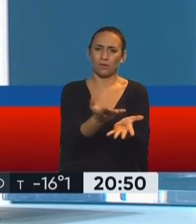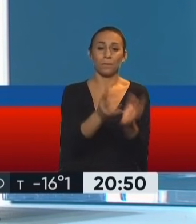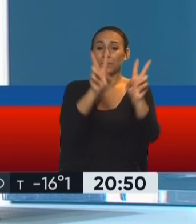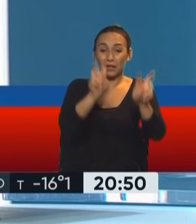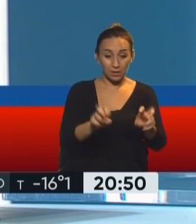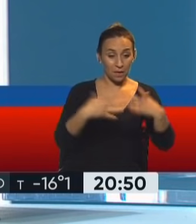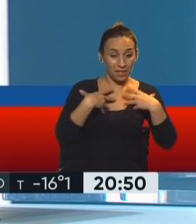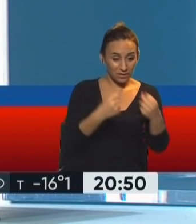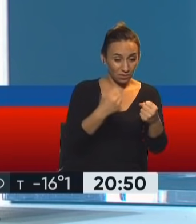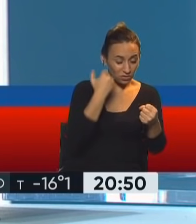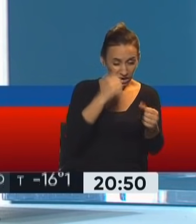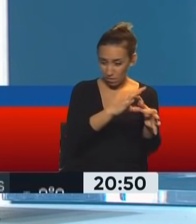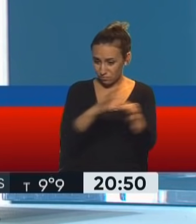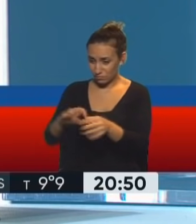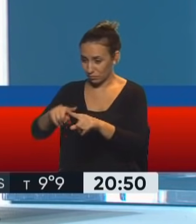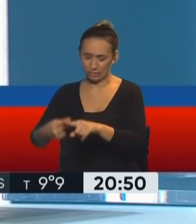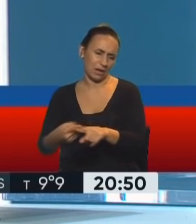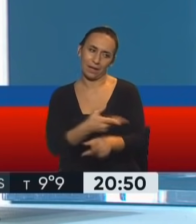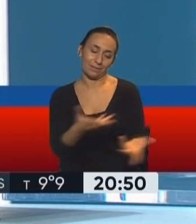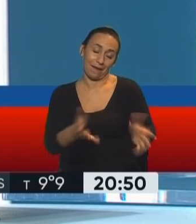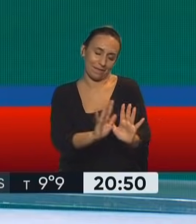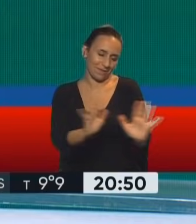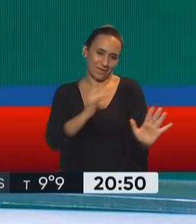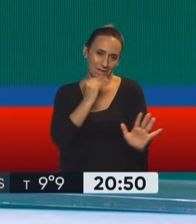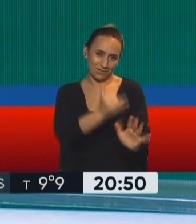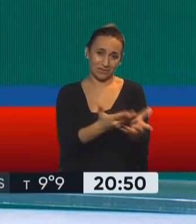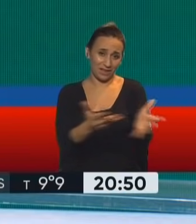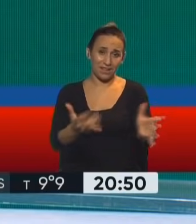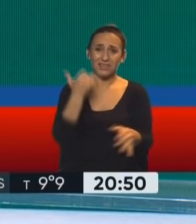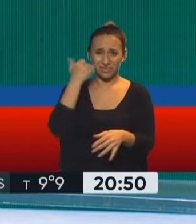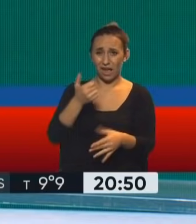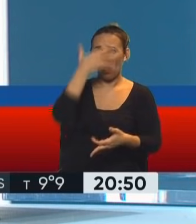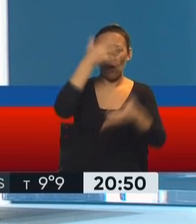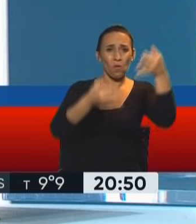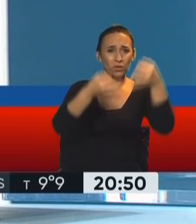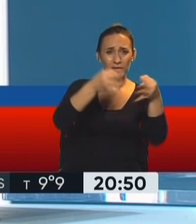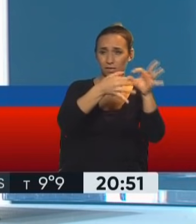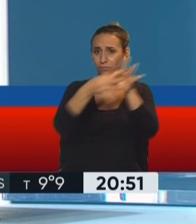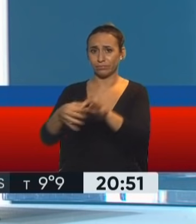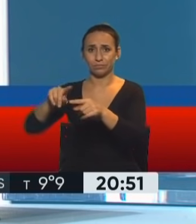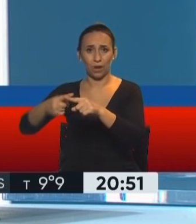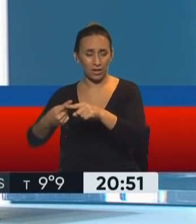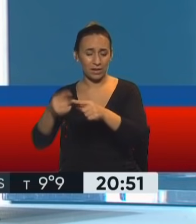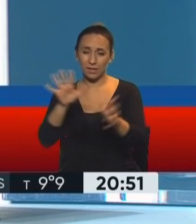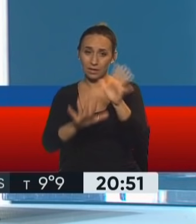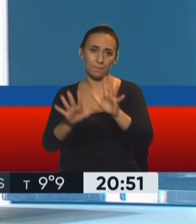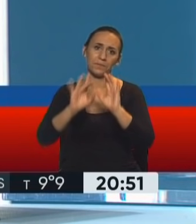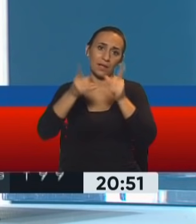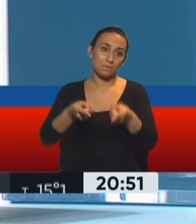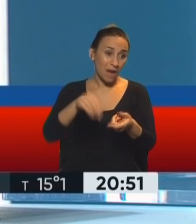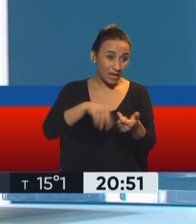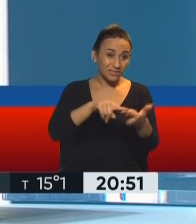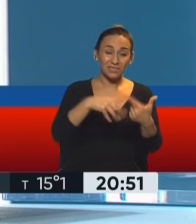se politizó. Ya bueno, bastante politizada está la justicia como para que también la salud pública